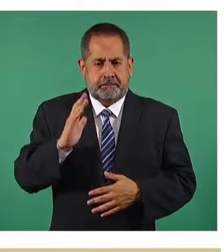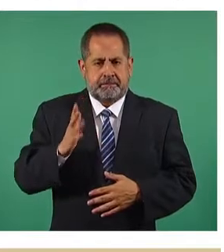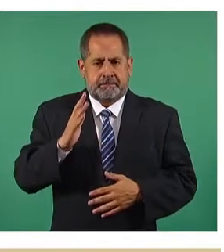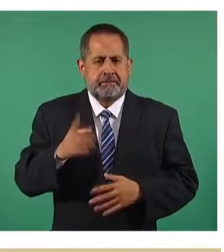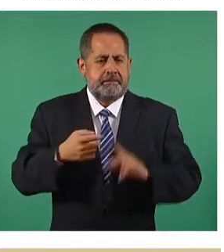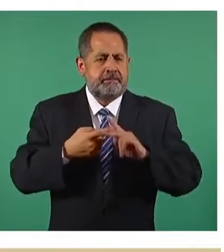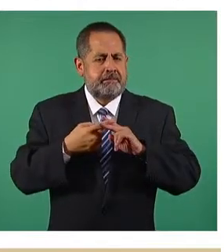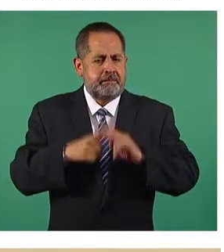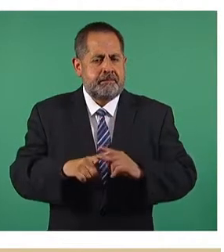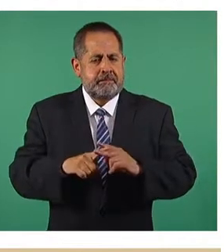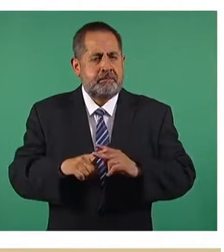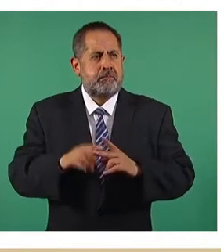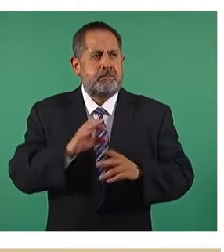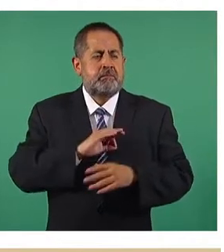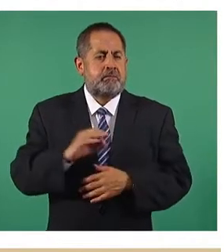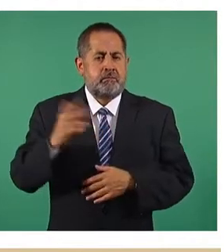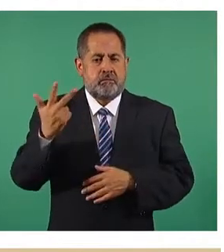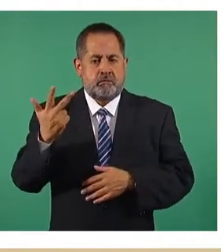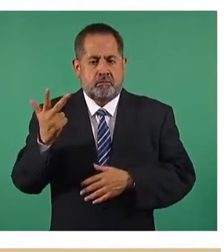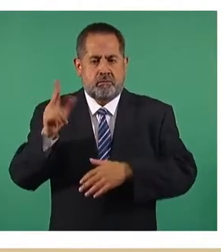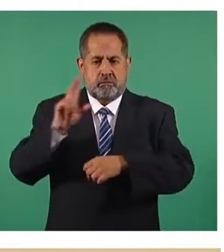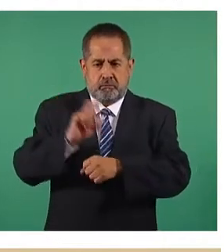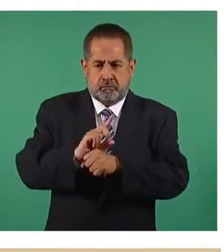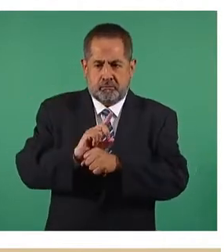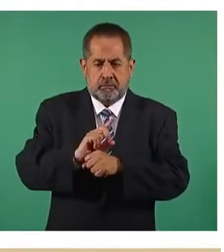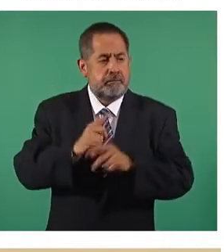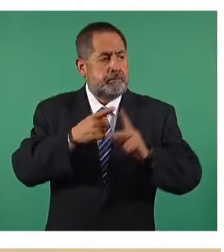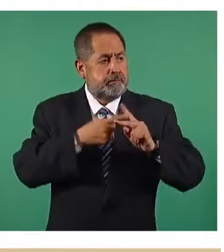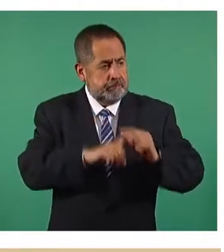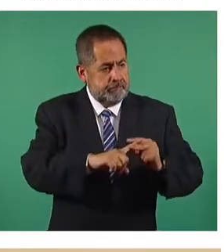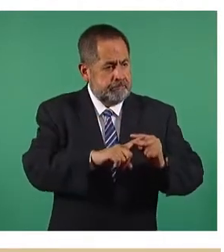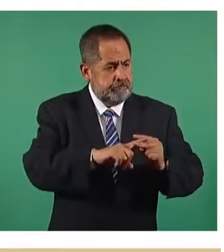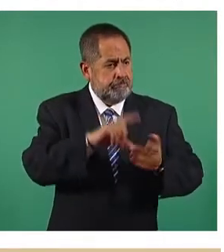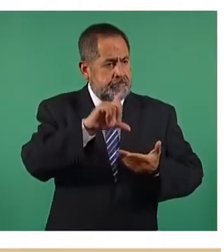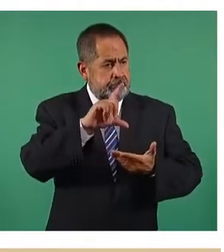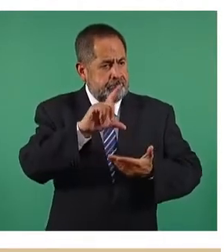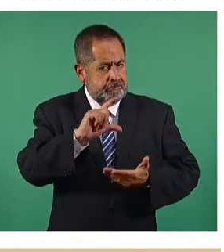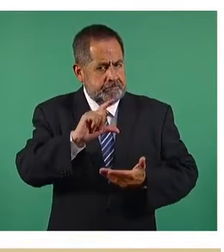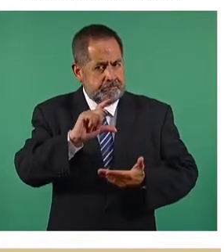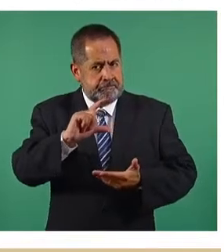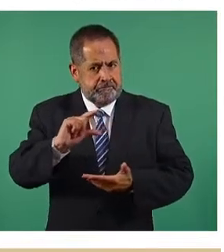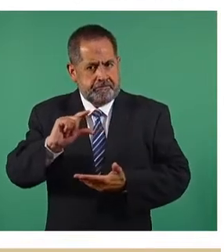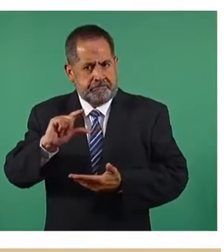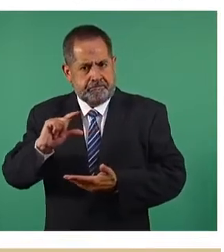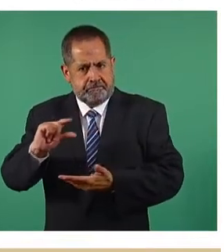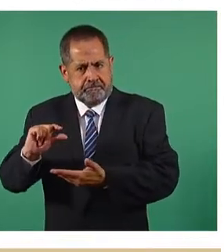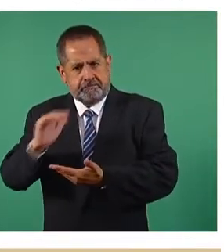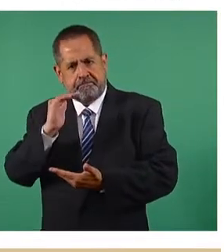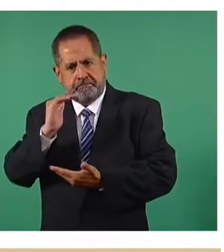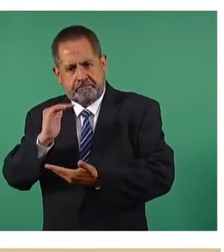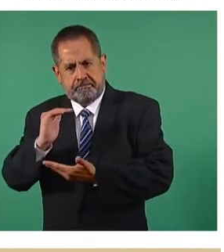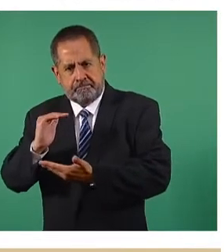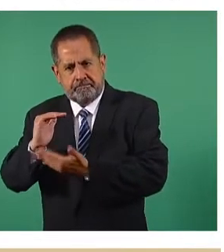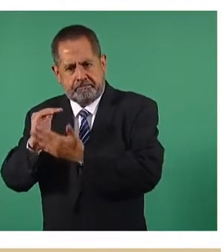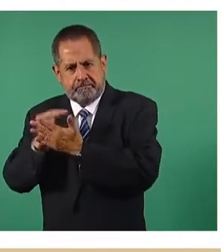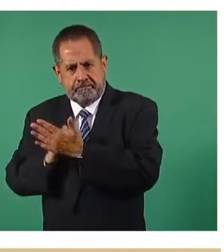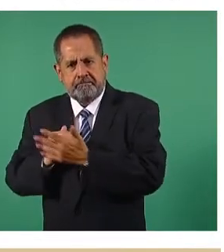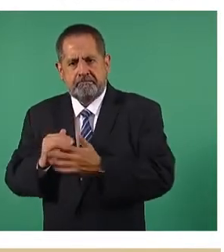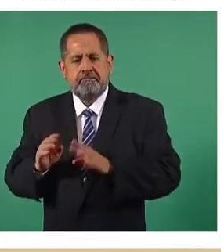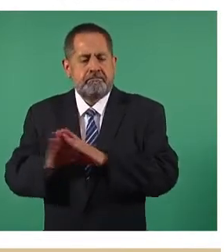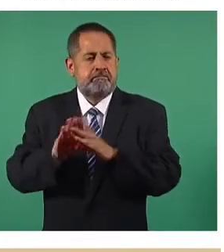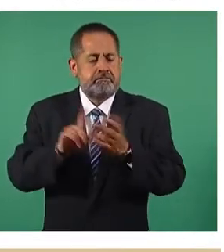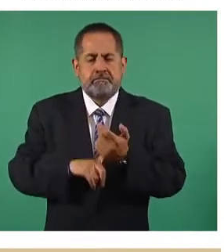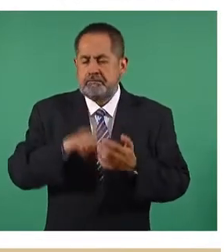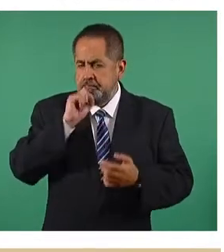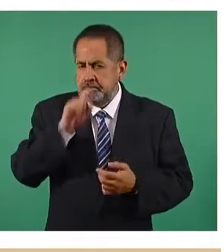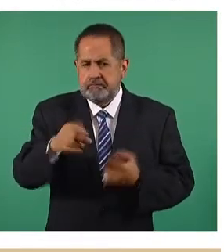también más de 8 días con reducción de la ocupación hospitalaria. Lo mismo la zona conurbada del Estado